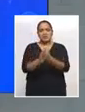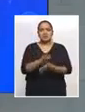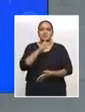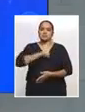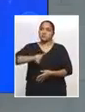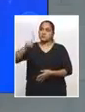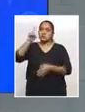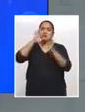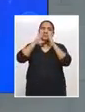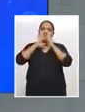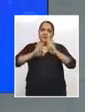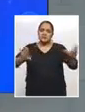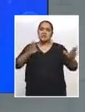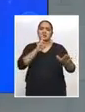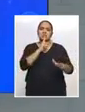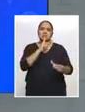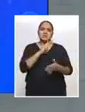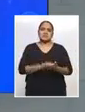bendiga Honduras.